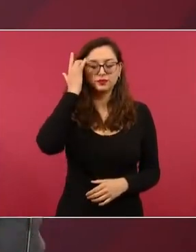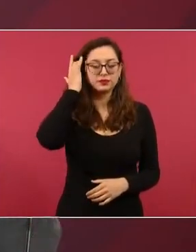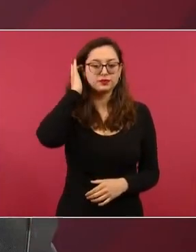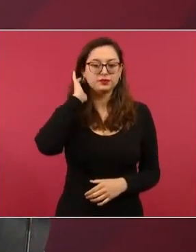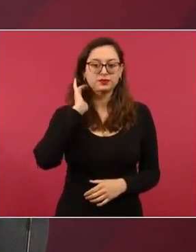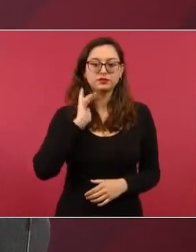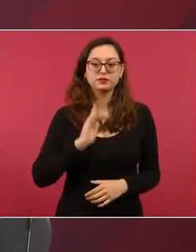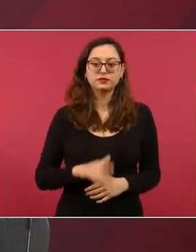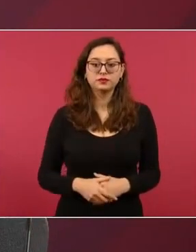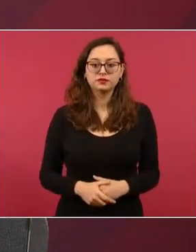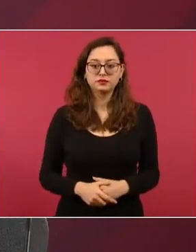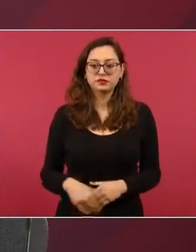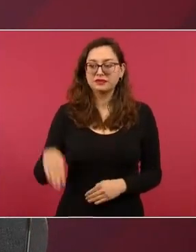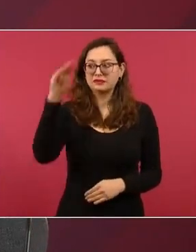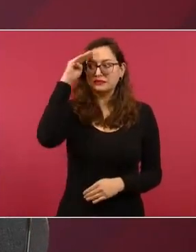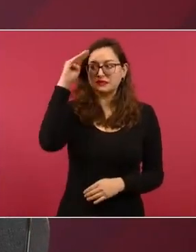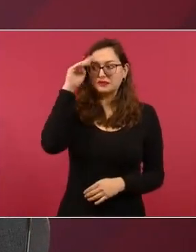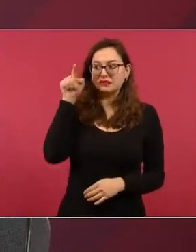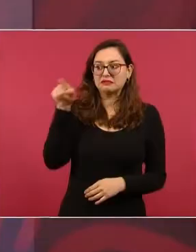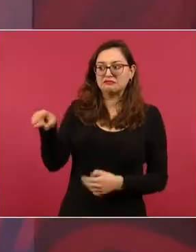Una agresión,